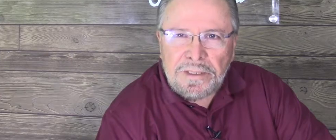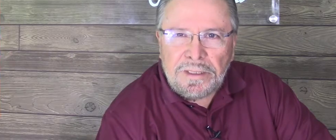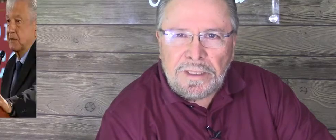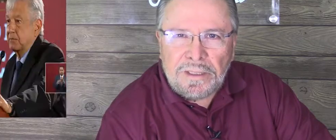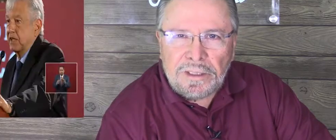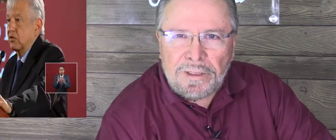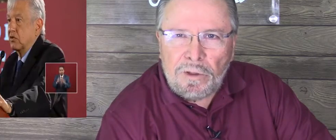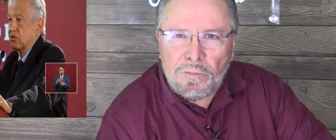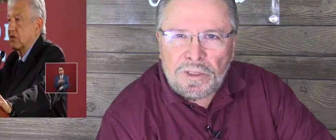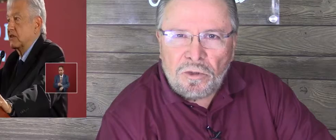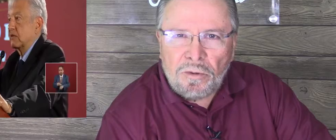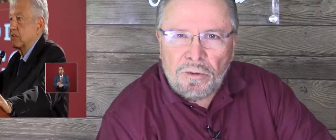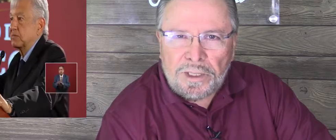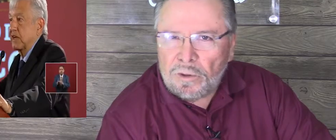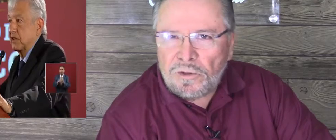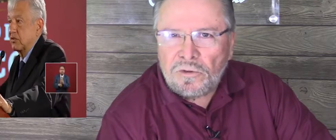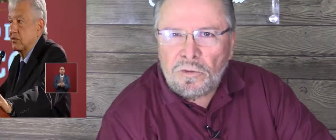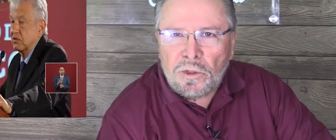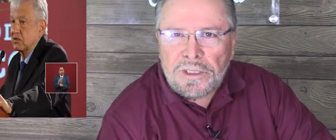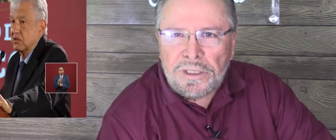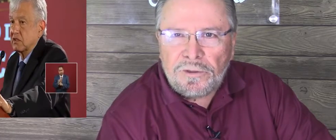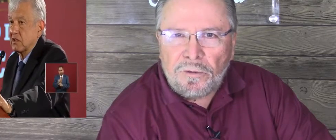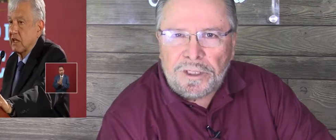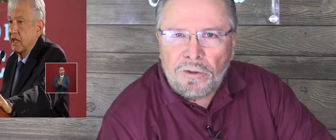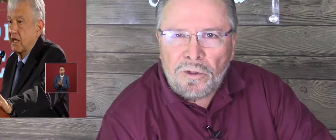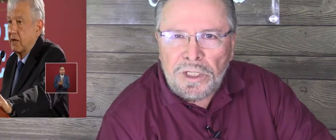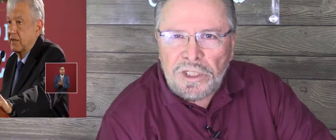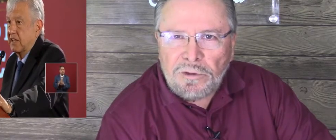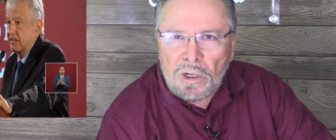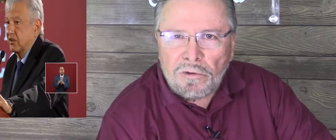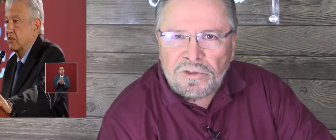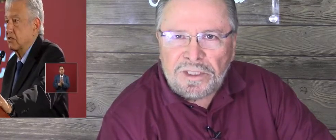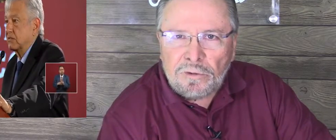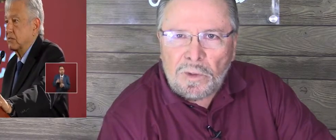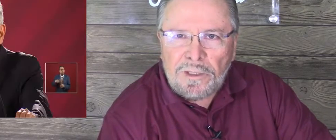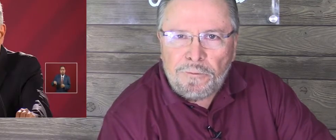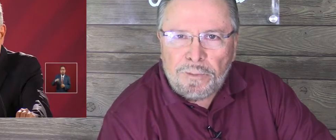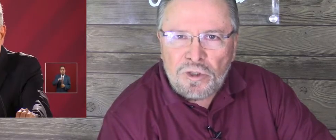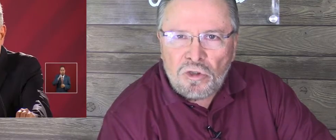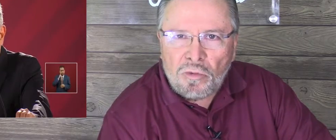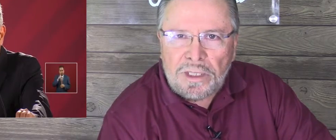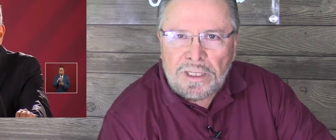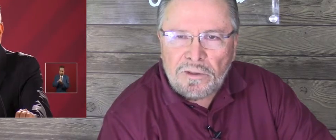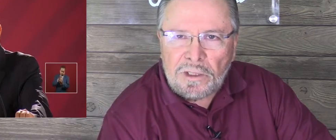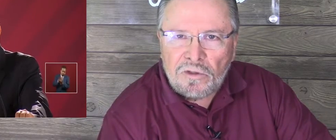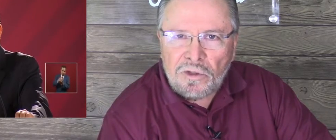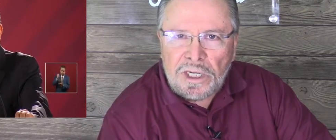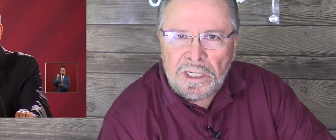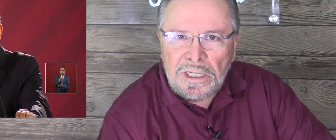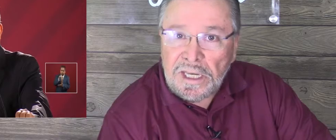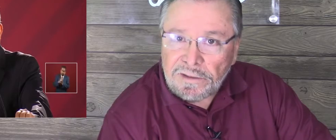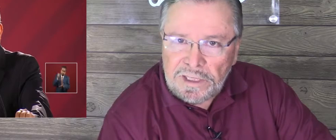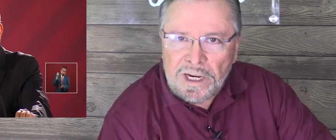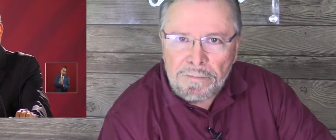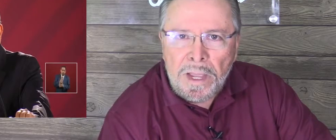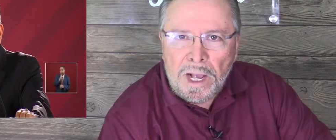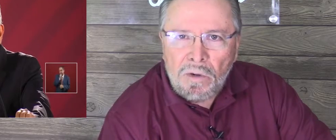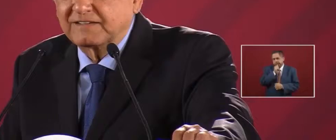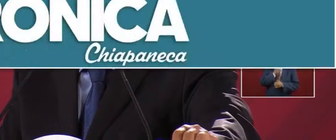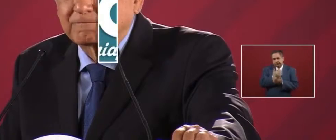El presidente Andrés Manuel López Obrador sostuvo que su gobierno ya dio a conocer toda la información sobre el caso de Lozoya y